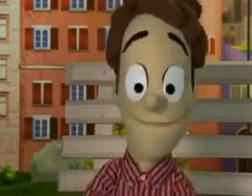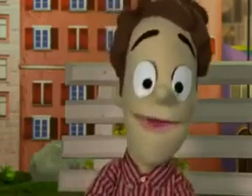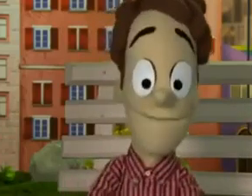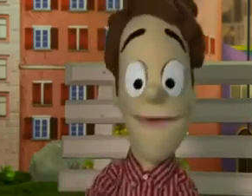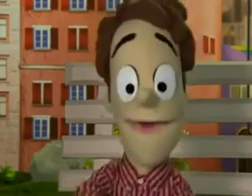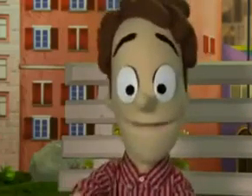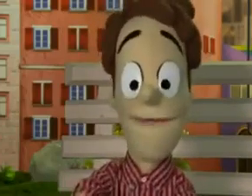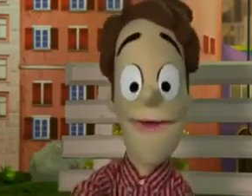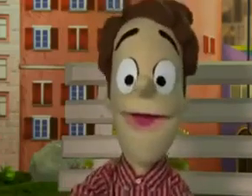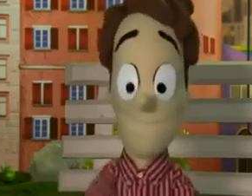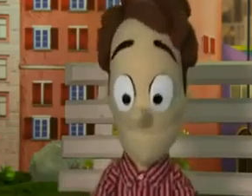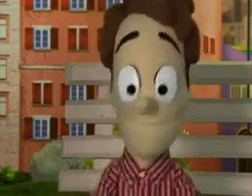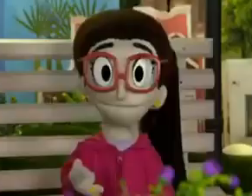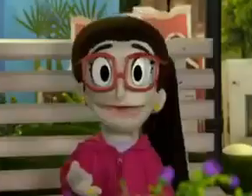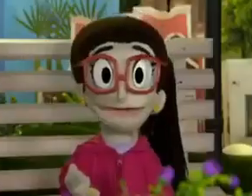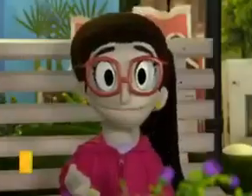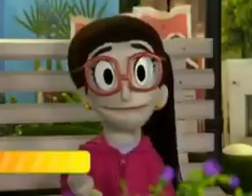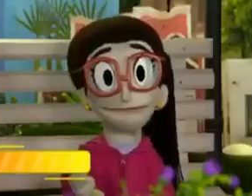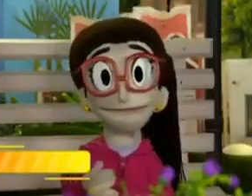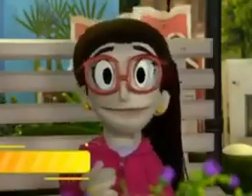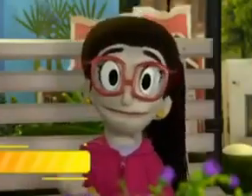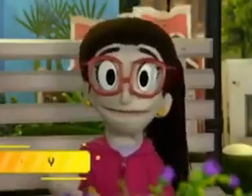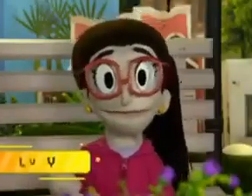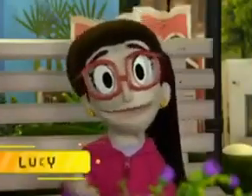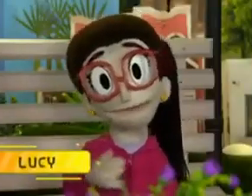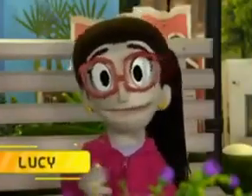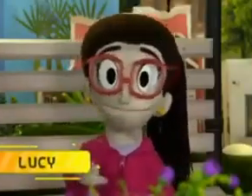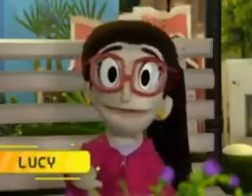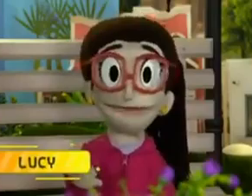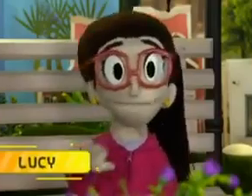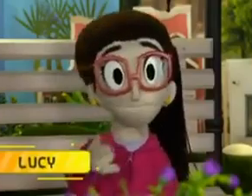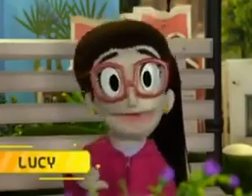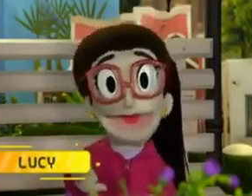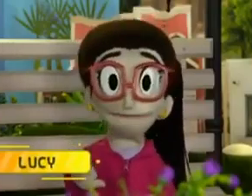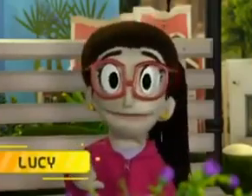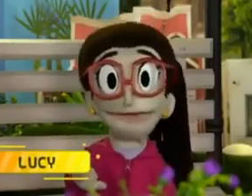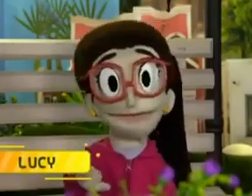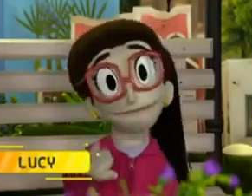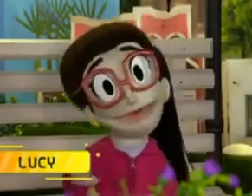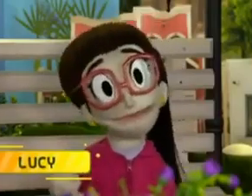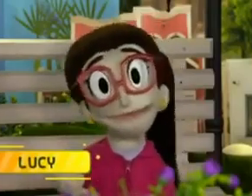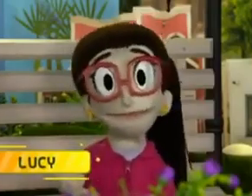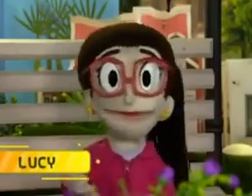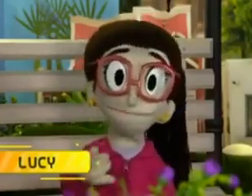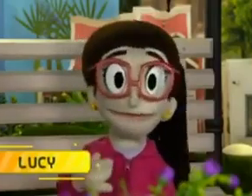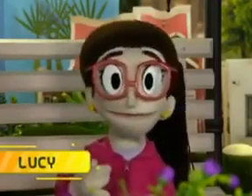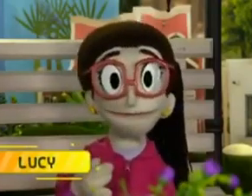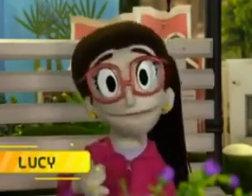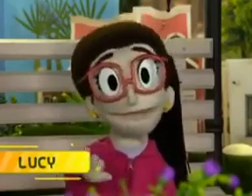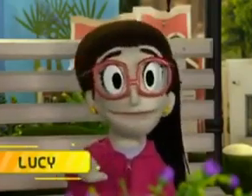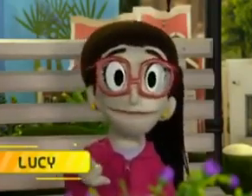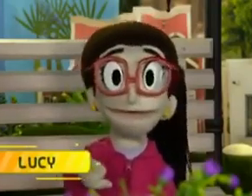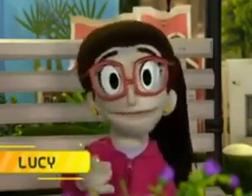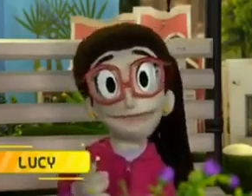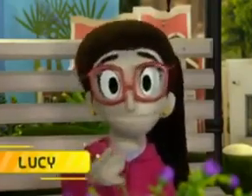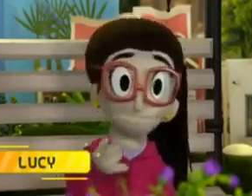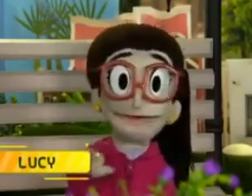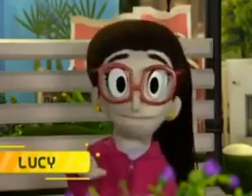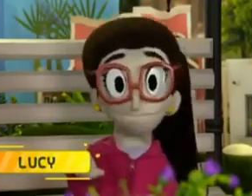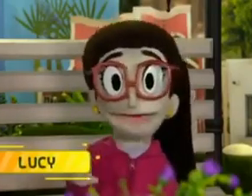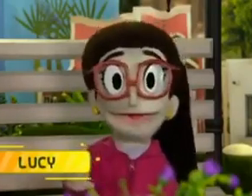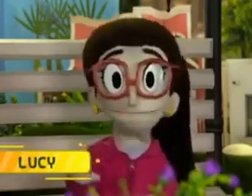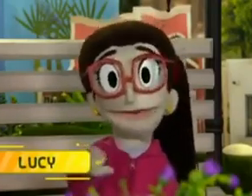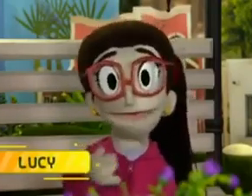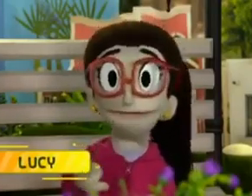emociones, también los adultos. Es importante saber que hay muchos biólogos, médicos, químicos y científicos